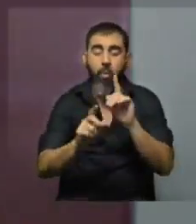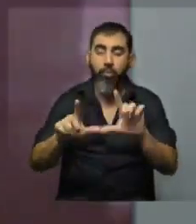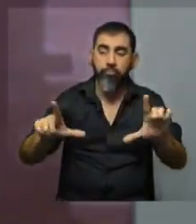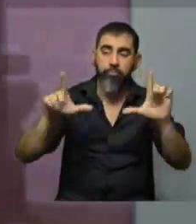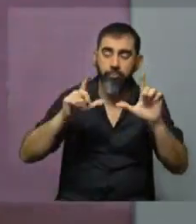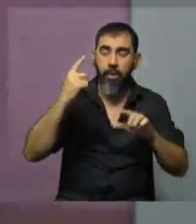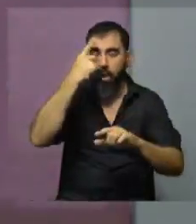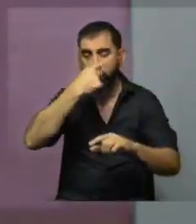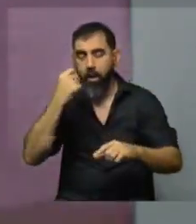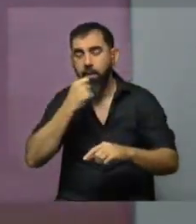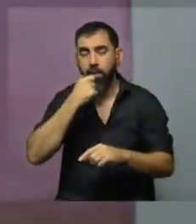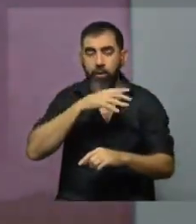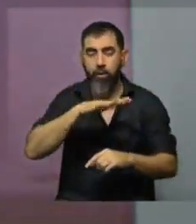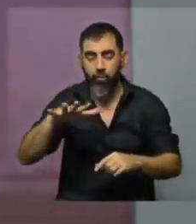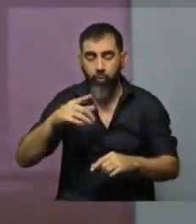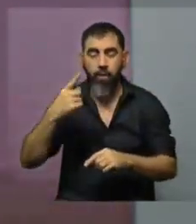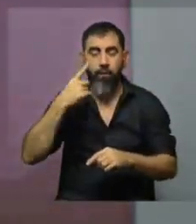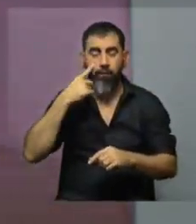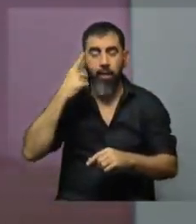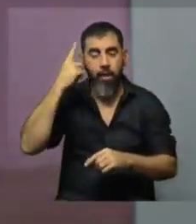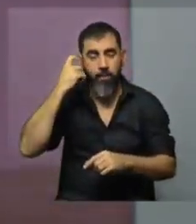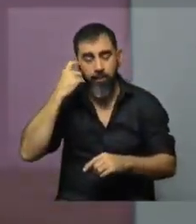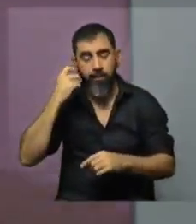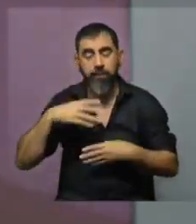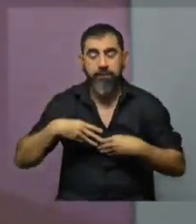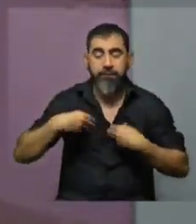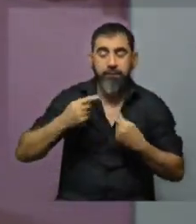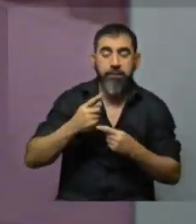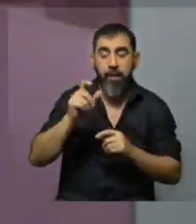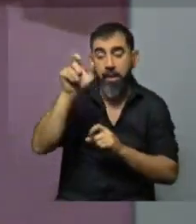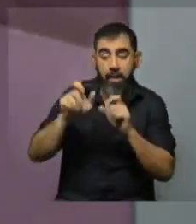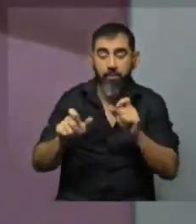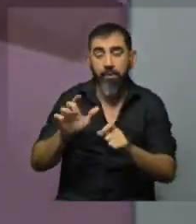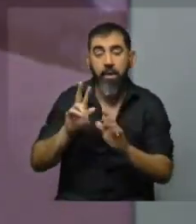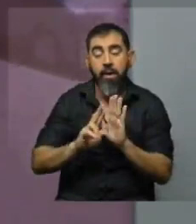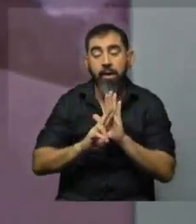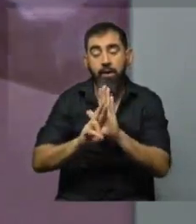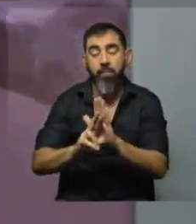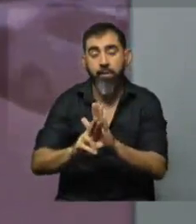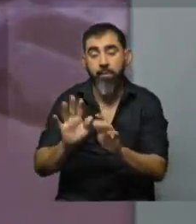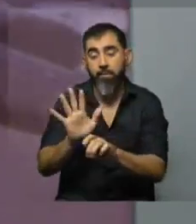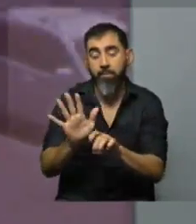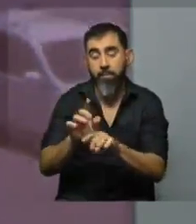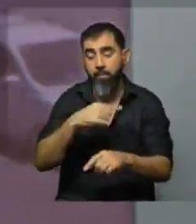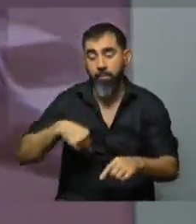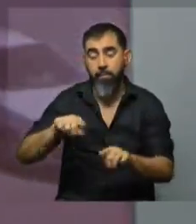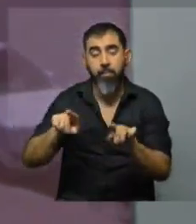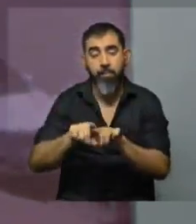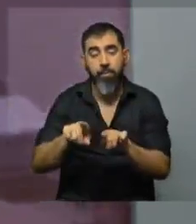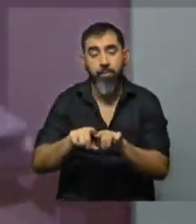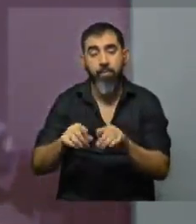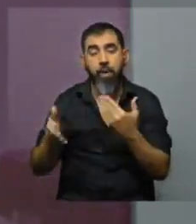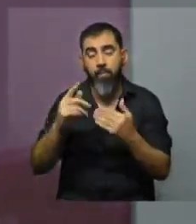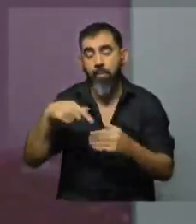esas caras, esas historias, esas vivencias que nos hicieron sentir que esas personas estaban representando algo de nosotros. Así que de todo eso vamos a estar hablando